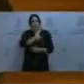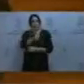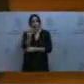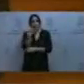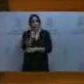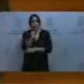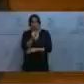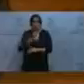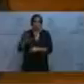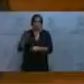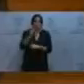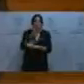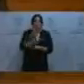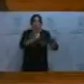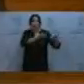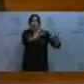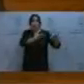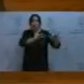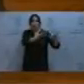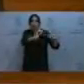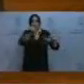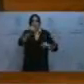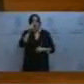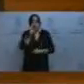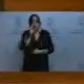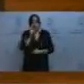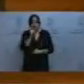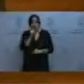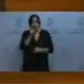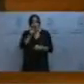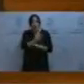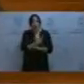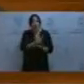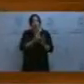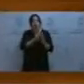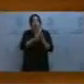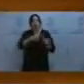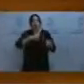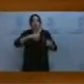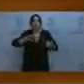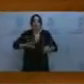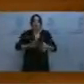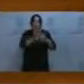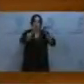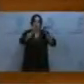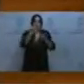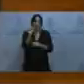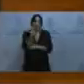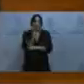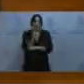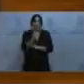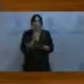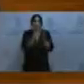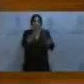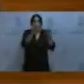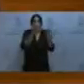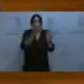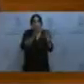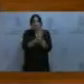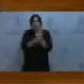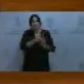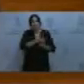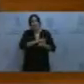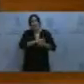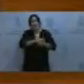el Auditorio Príncipe Felipe de Oviedo el libro blanco del Parkinson. La obra, decía la presidenta, es una guía para los pacientes y